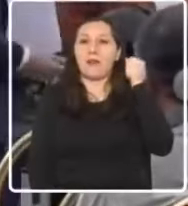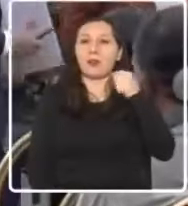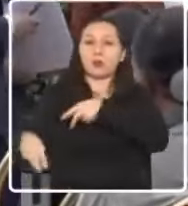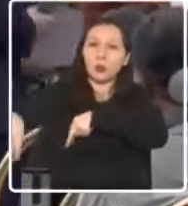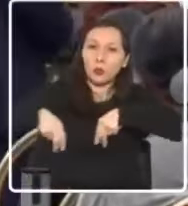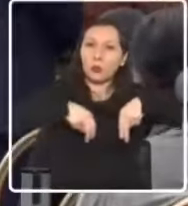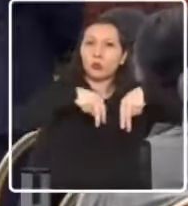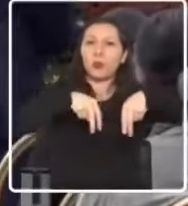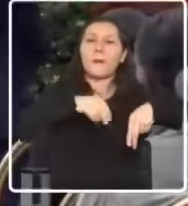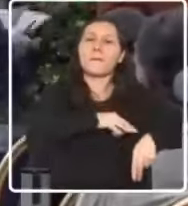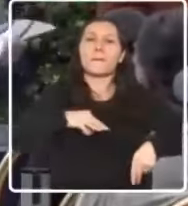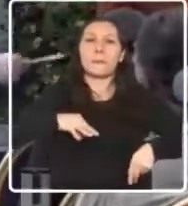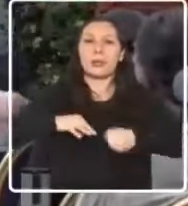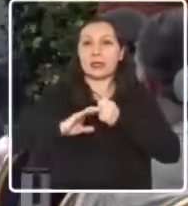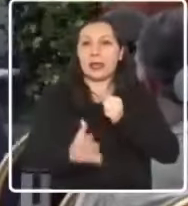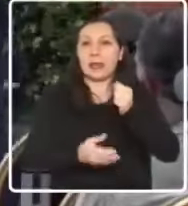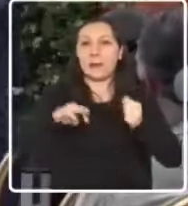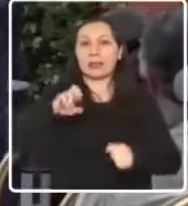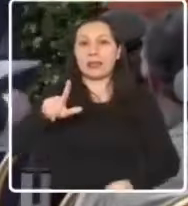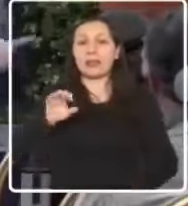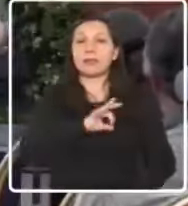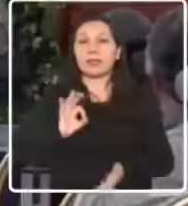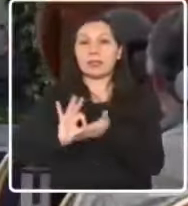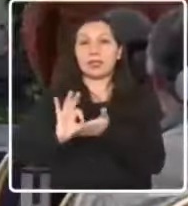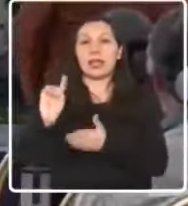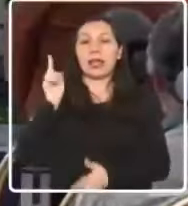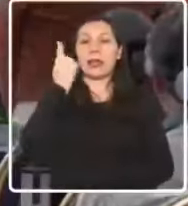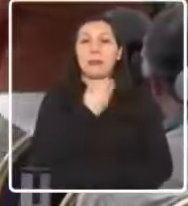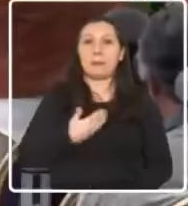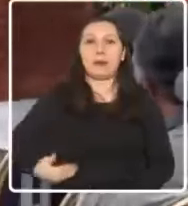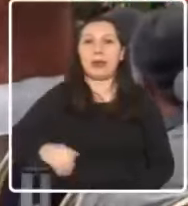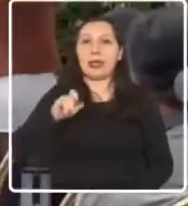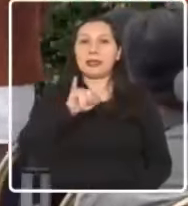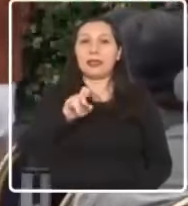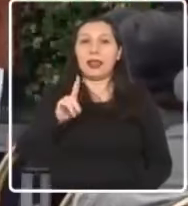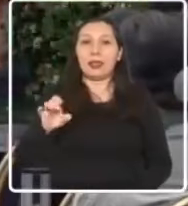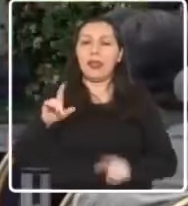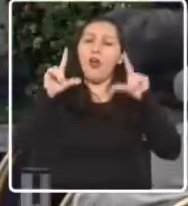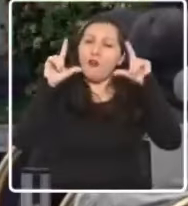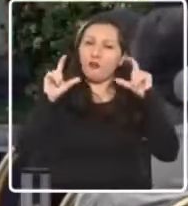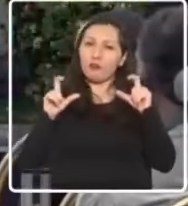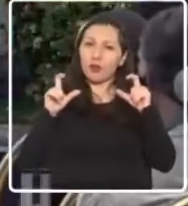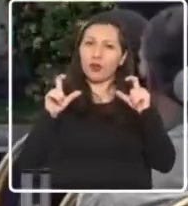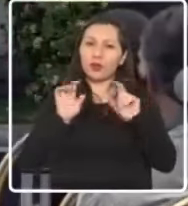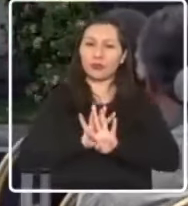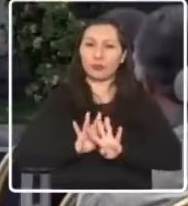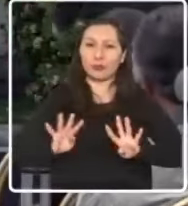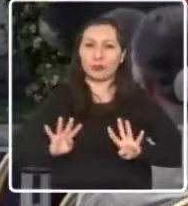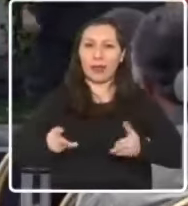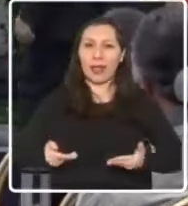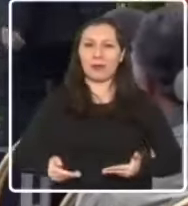suba junto al ministro de Hacienda, Mario Marcel, y al ministro secretario general de la Presidencia, Álvaro Elizalde, para una fotografía de este